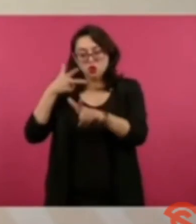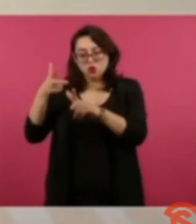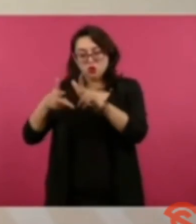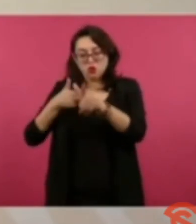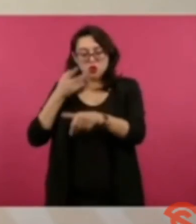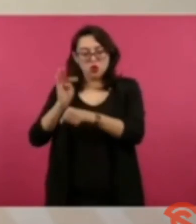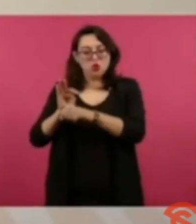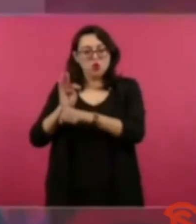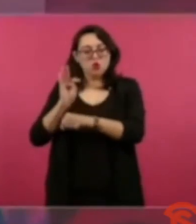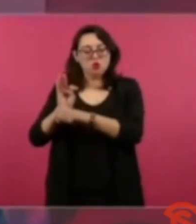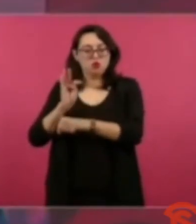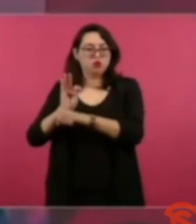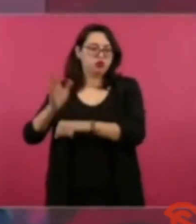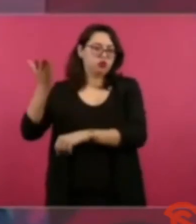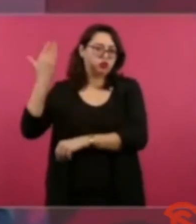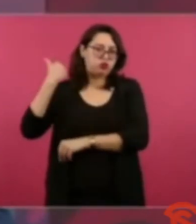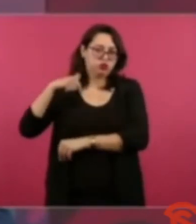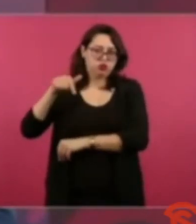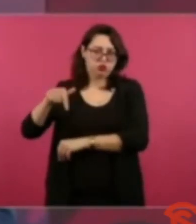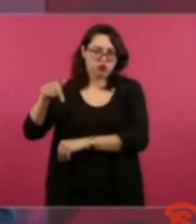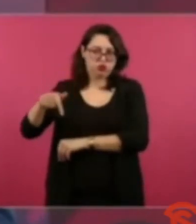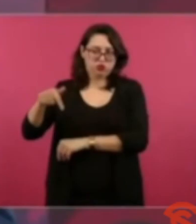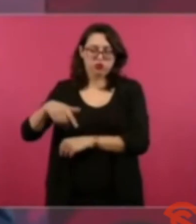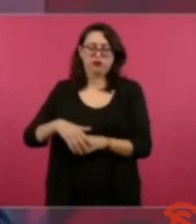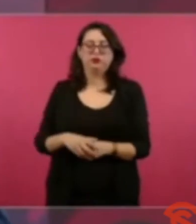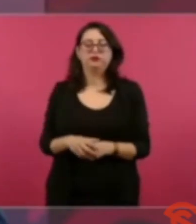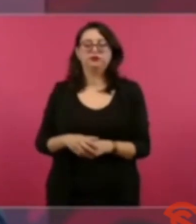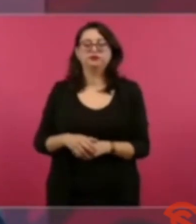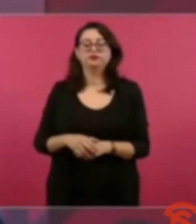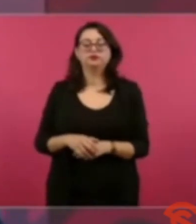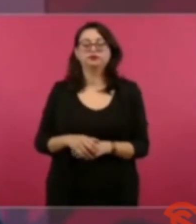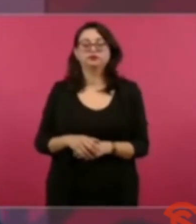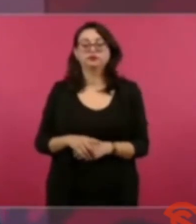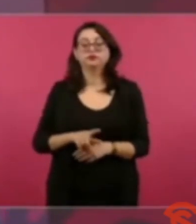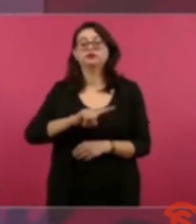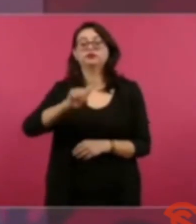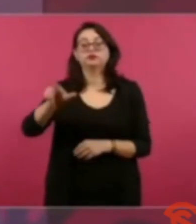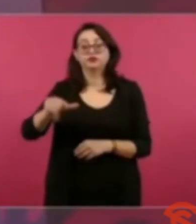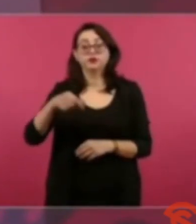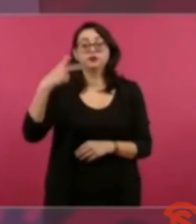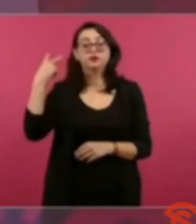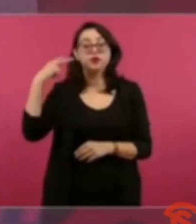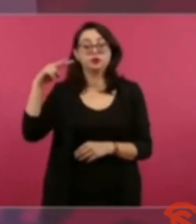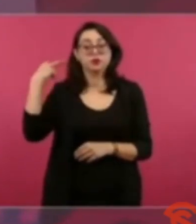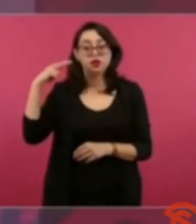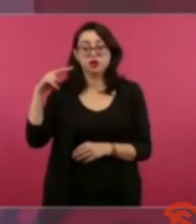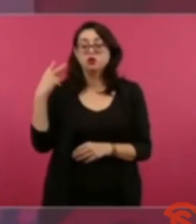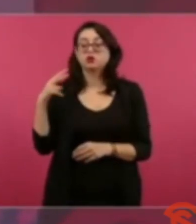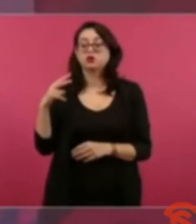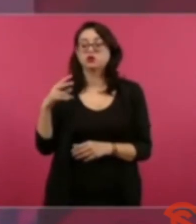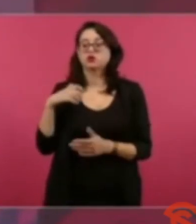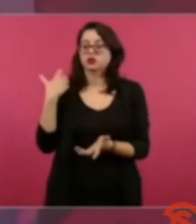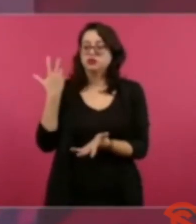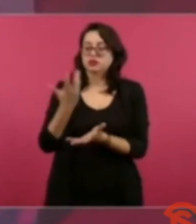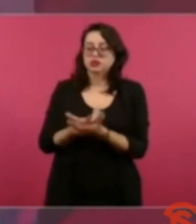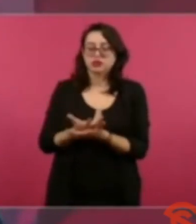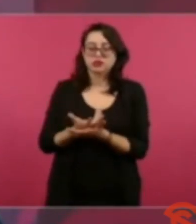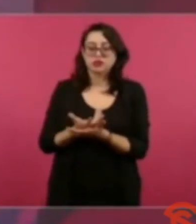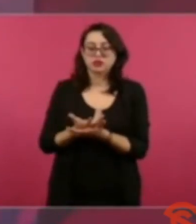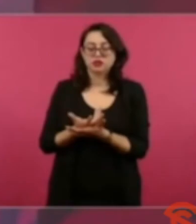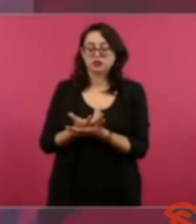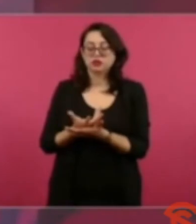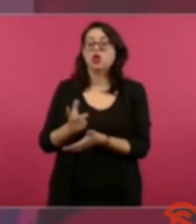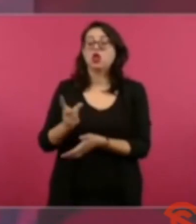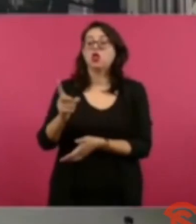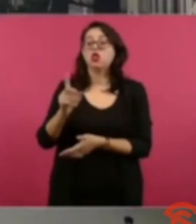Y vamos a terminar en Coatzacoalcos, vamos a ir a descansar a Coatzacoalcos y mañana, el